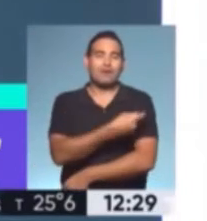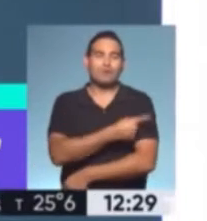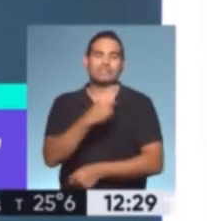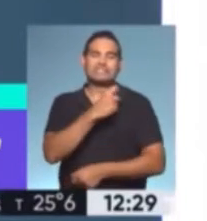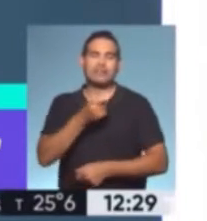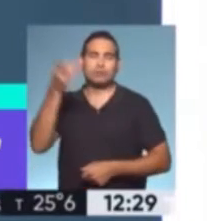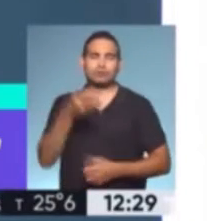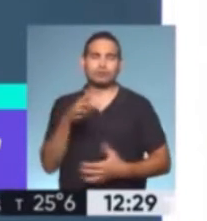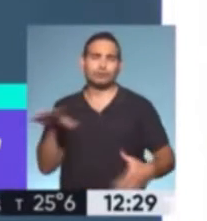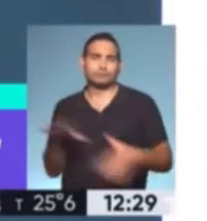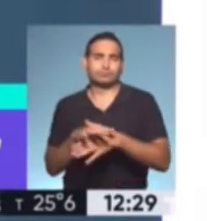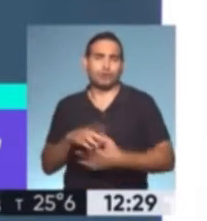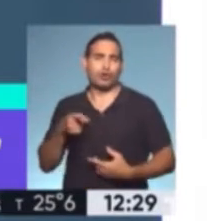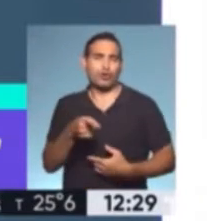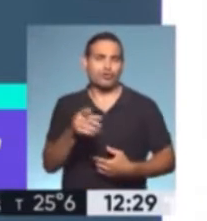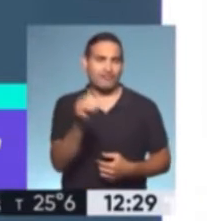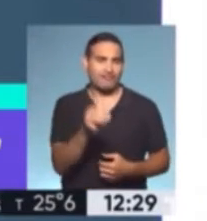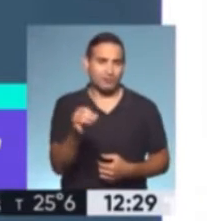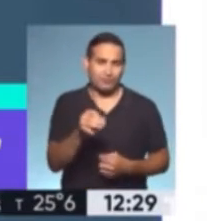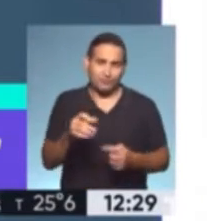100% efectiva para